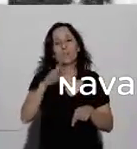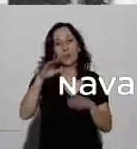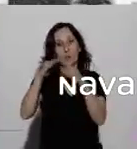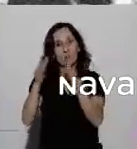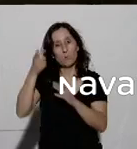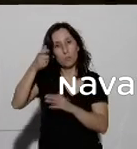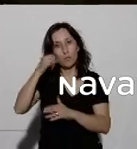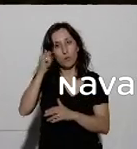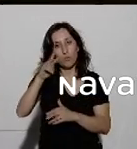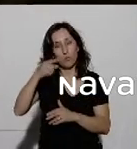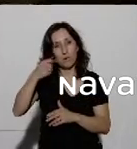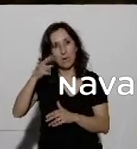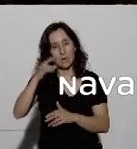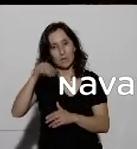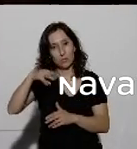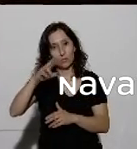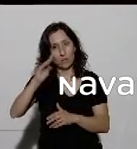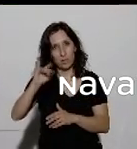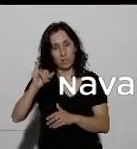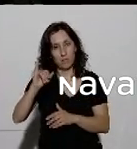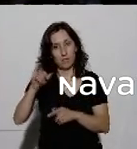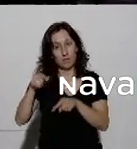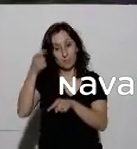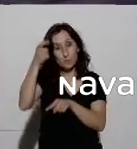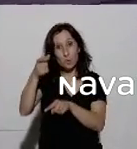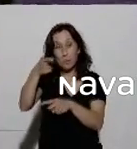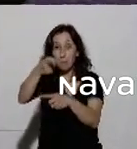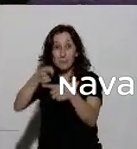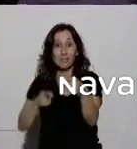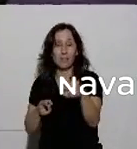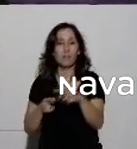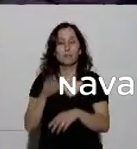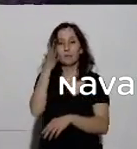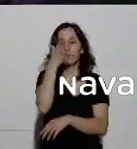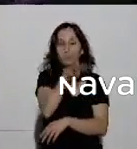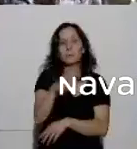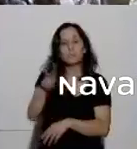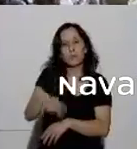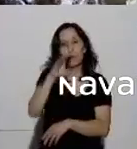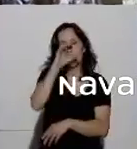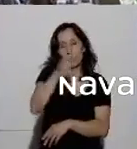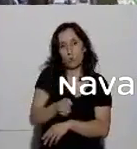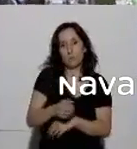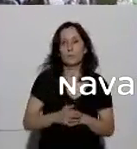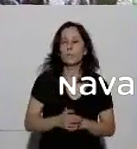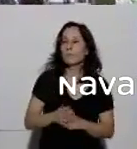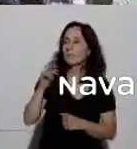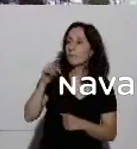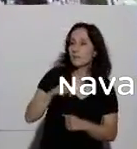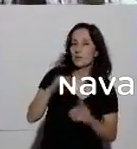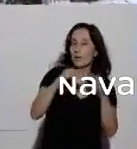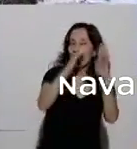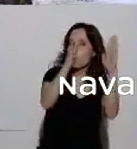que prácticamente la mitad de la población estaba siendo acusada de ser brujos. ¿Qué suponen estas cuevas